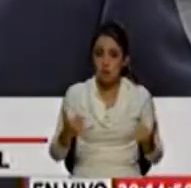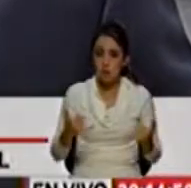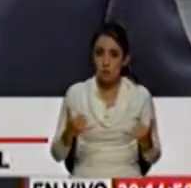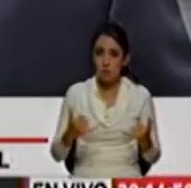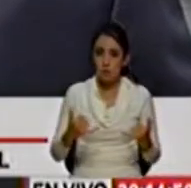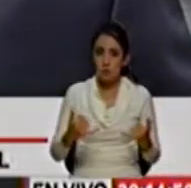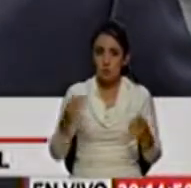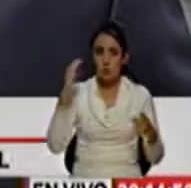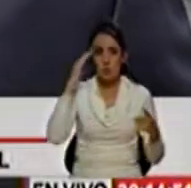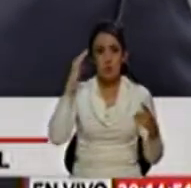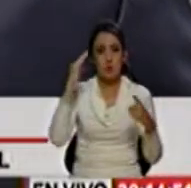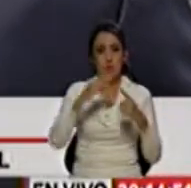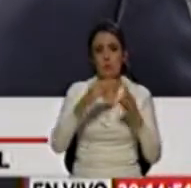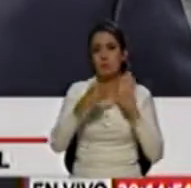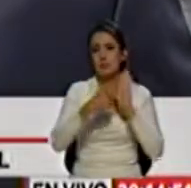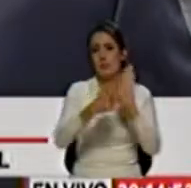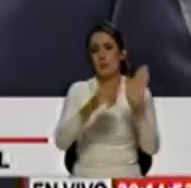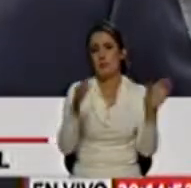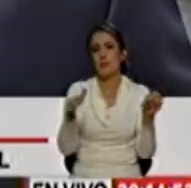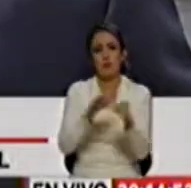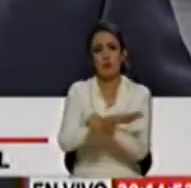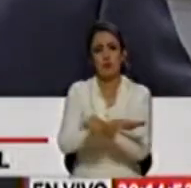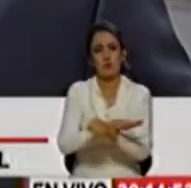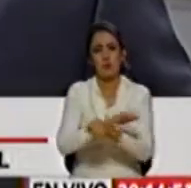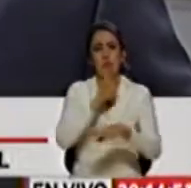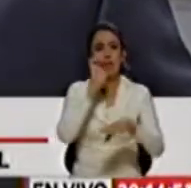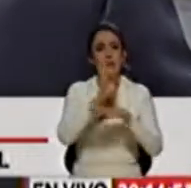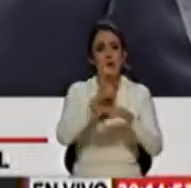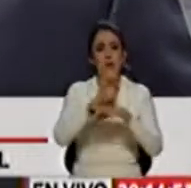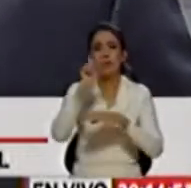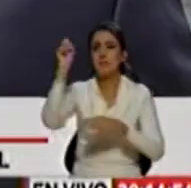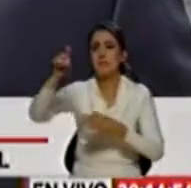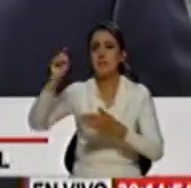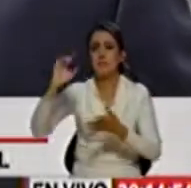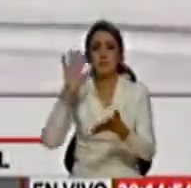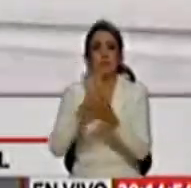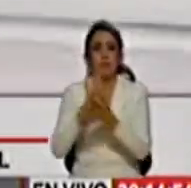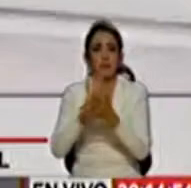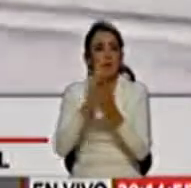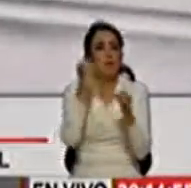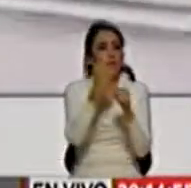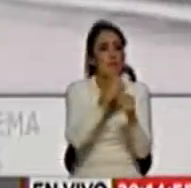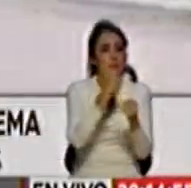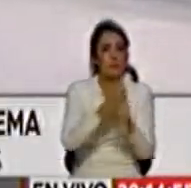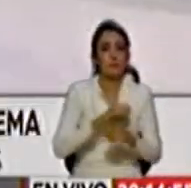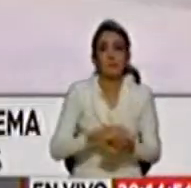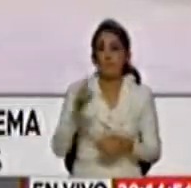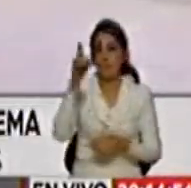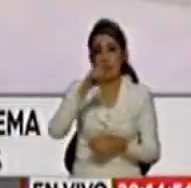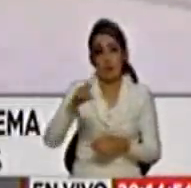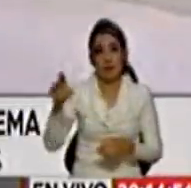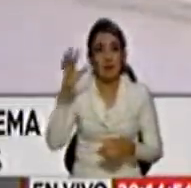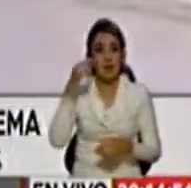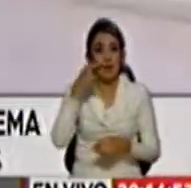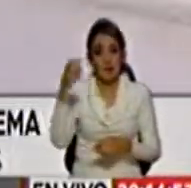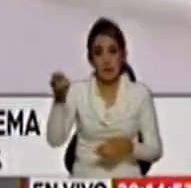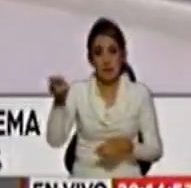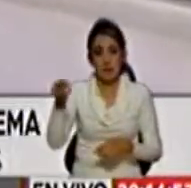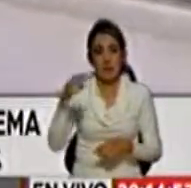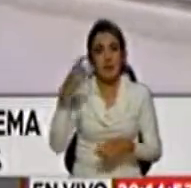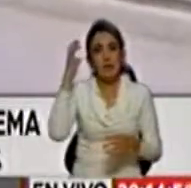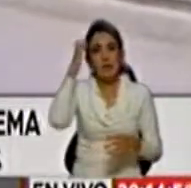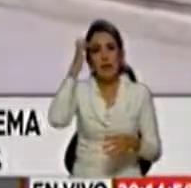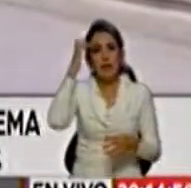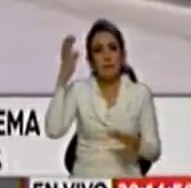está rebasando todo límite. El país necesita tranquilidad, necesita trabajar. A Bergman le preocupa que mientras estos escándalos están en la